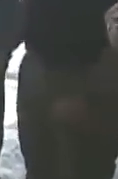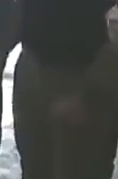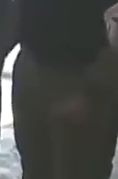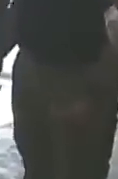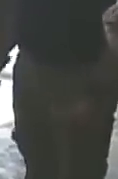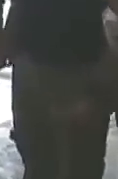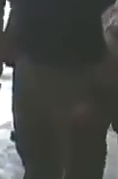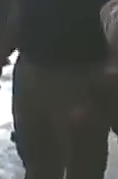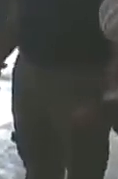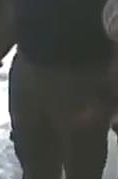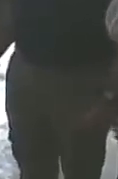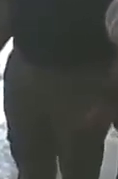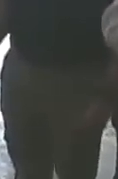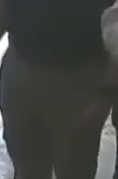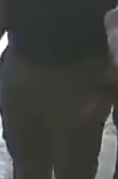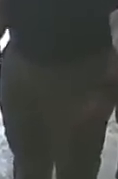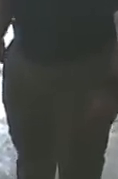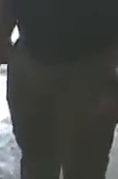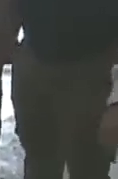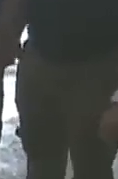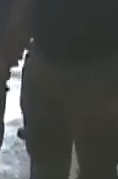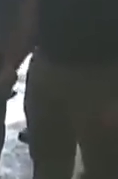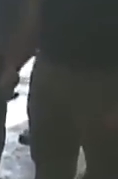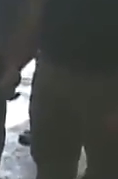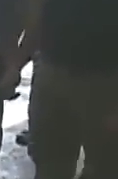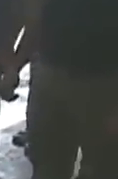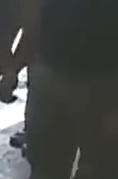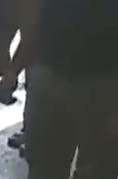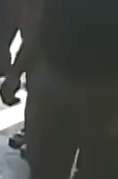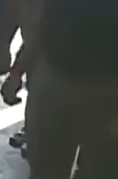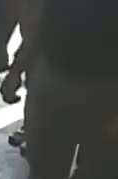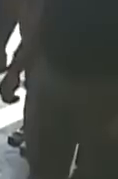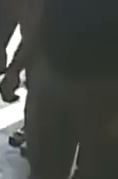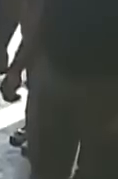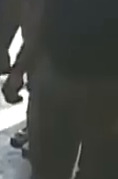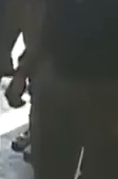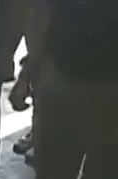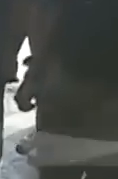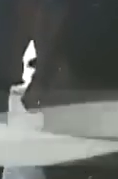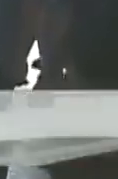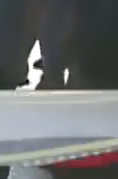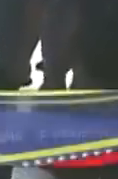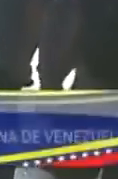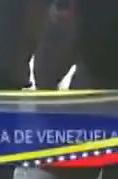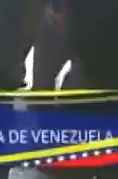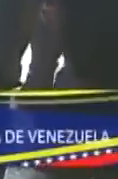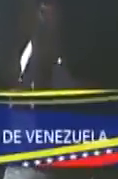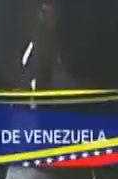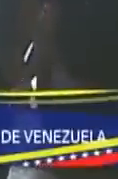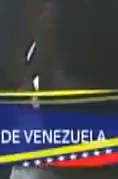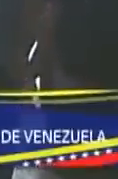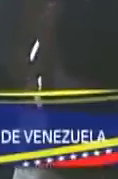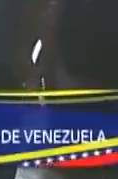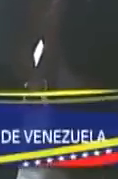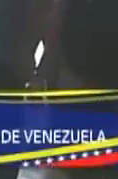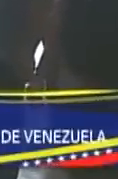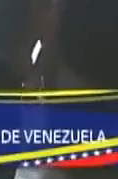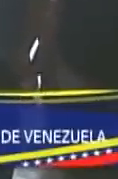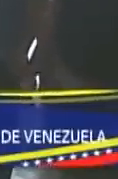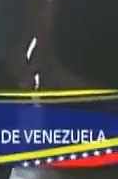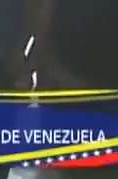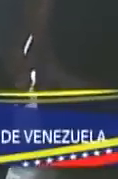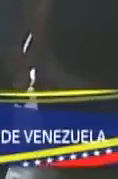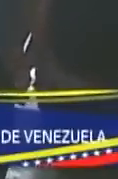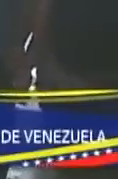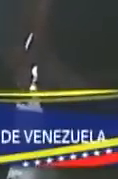trabajadores y trabajadoras de nuestra amada patria. Aquí estamos precisamente en Cauchos de Venezuela,